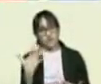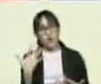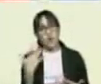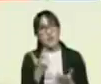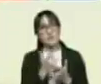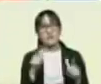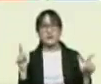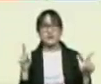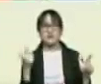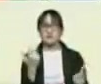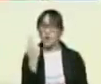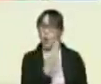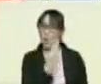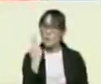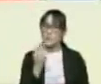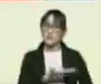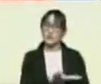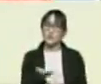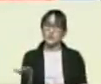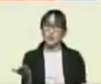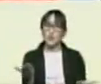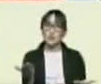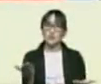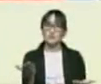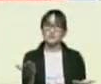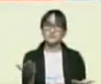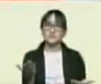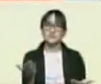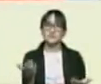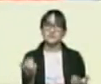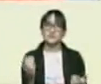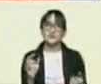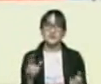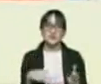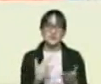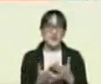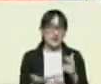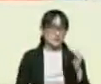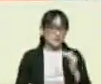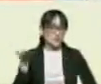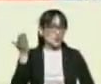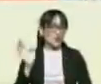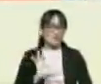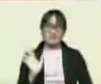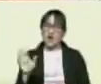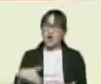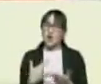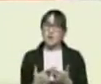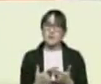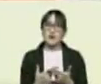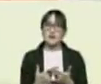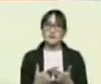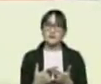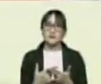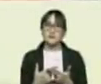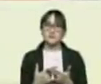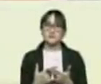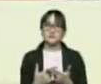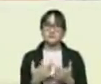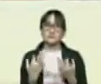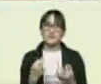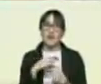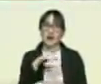me comprometo con ustedes a vencer definitivamente la guerra económica y a encabezar